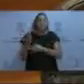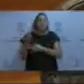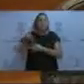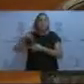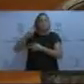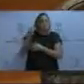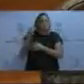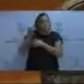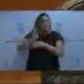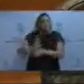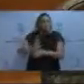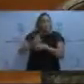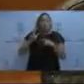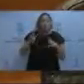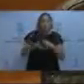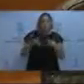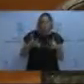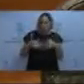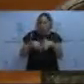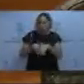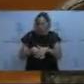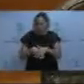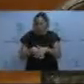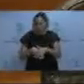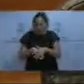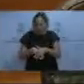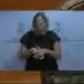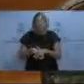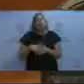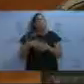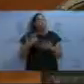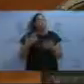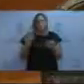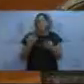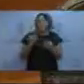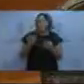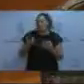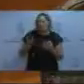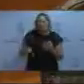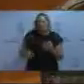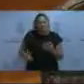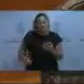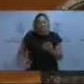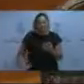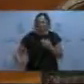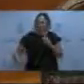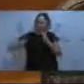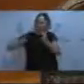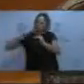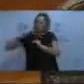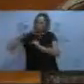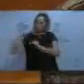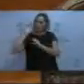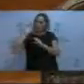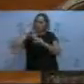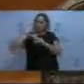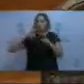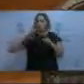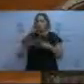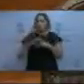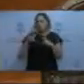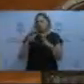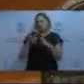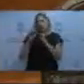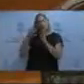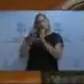como una primera medida necesaria actuar sobre los salarios siquiera los más altos de la sociedad, acometiendo o abordando